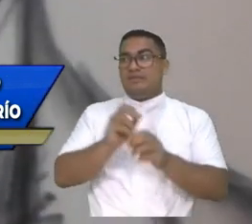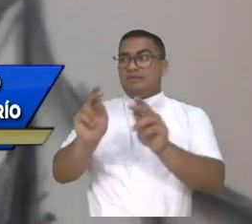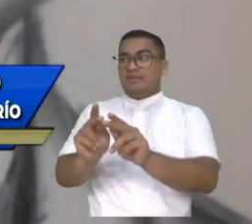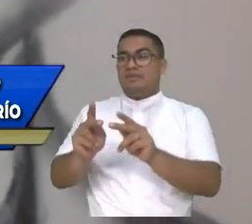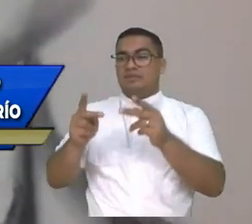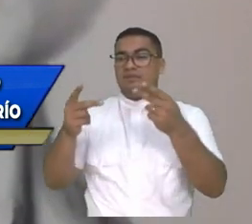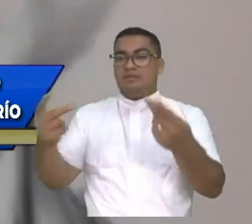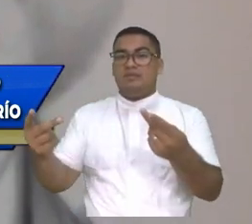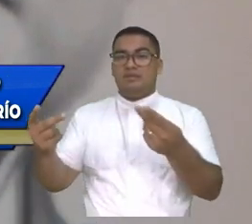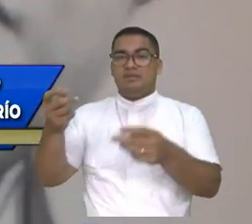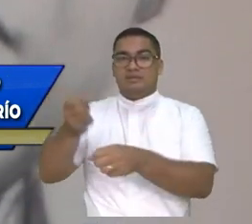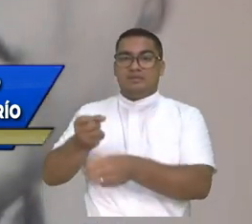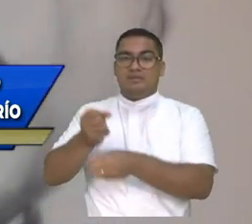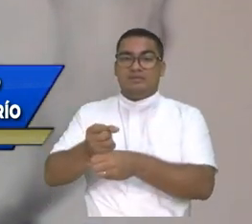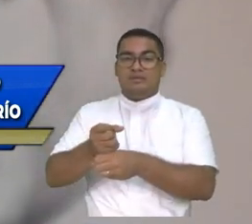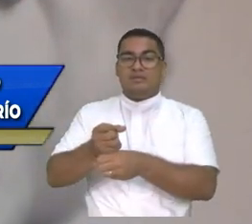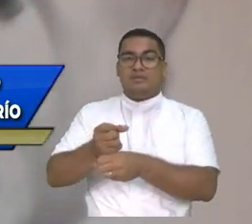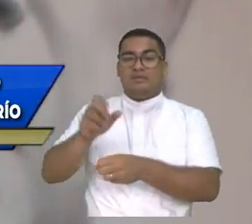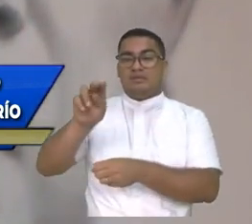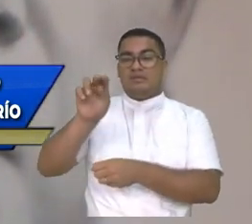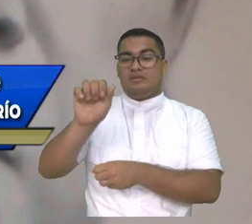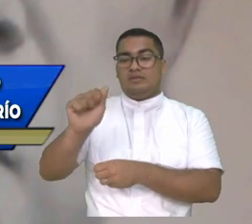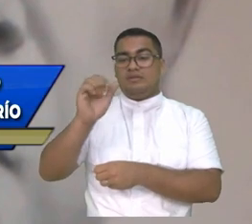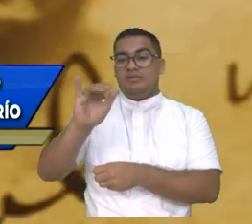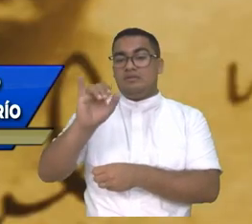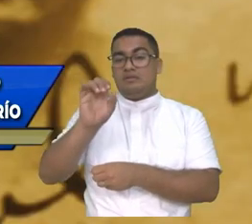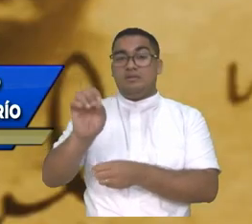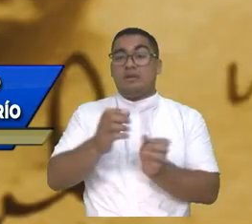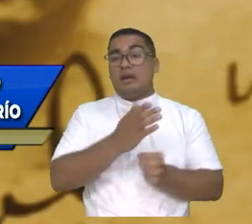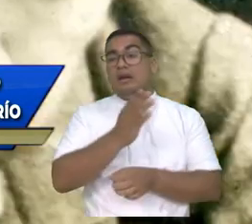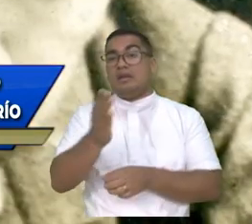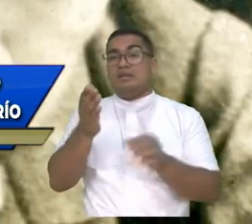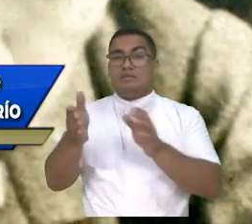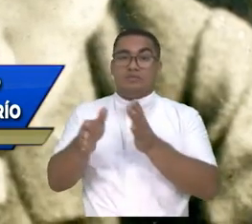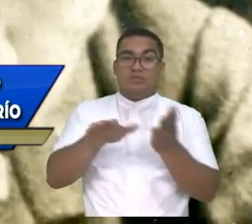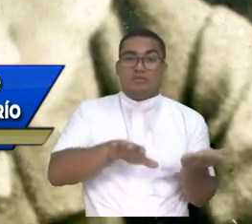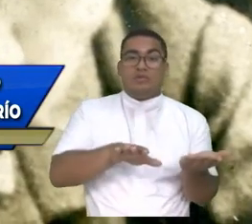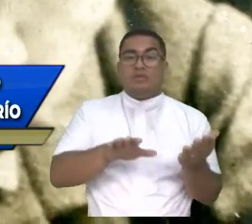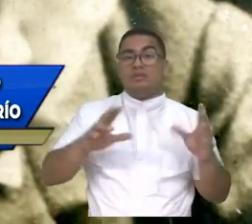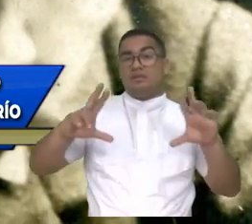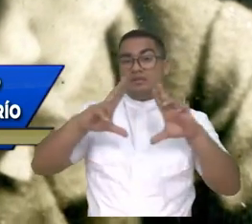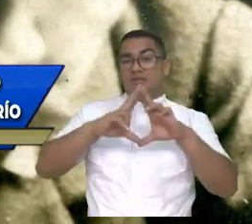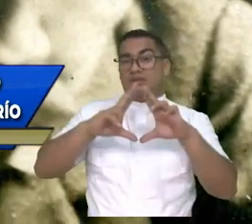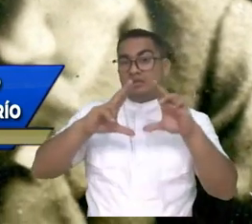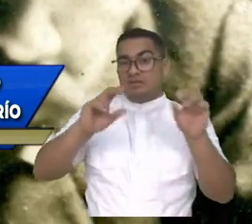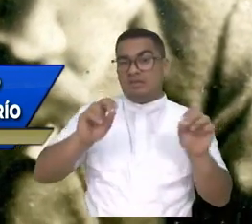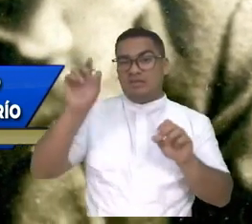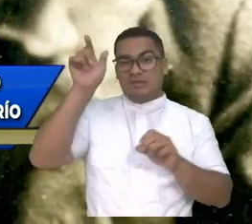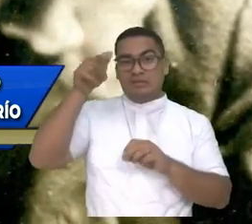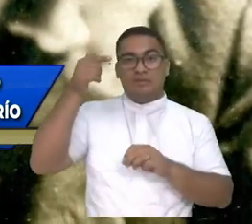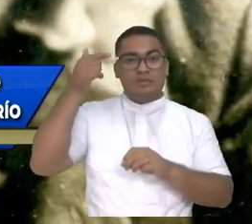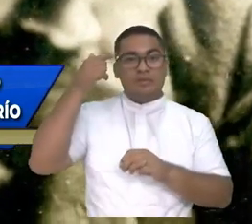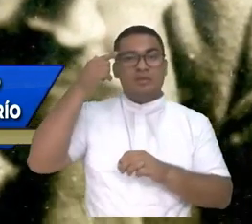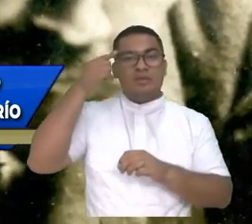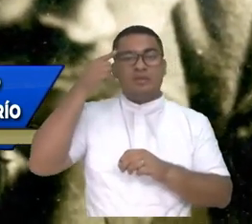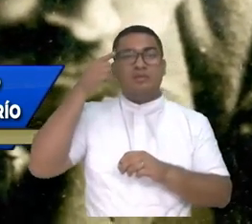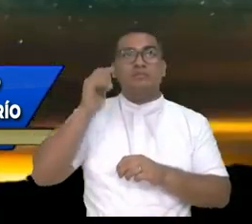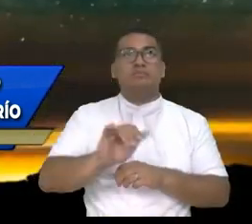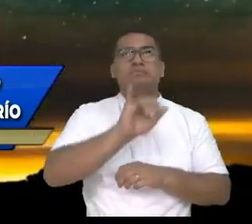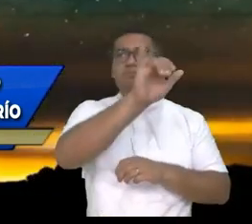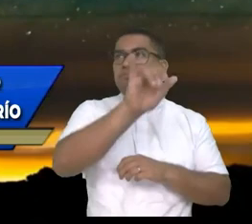hasta su muerte. Sin embargo, los gobiernos de Nicaragua le enviaban a un lugar y a